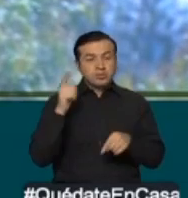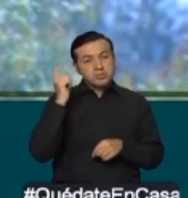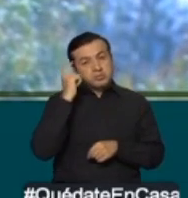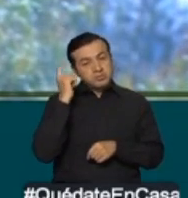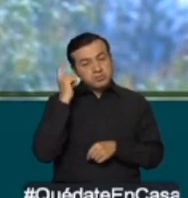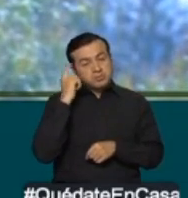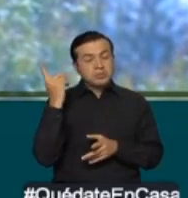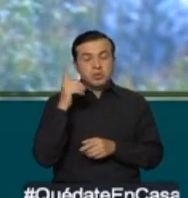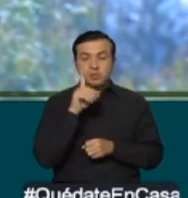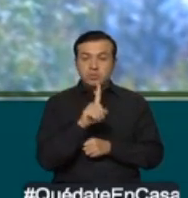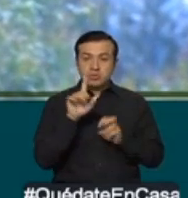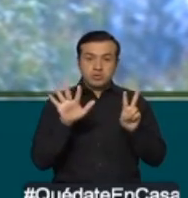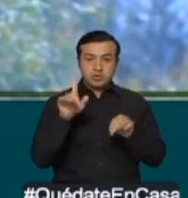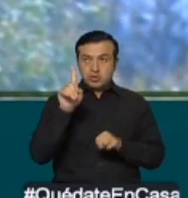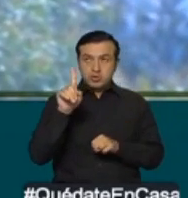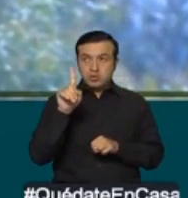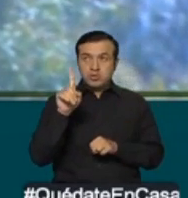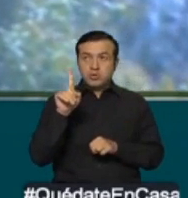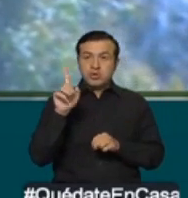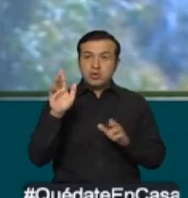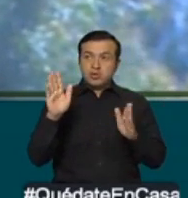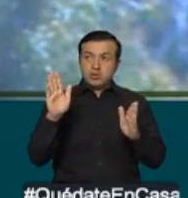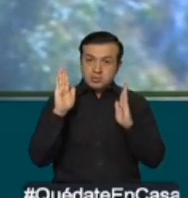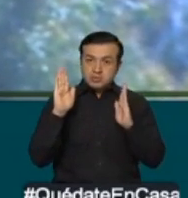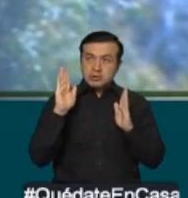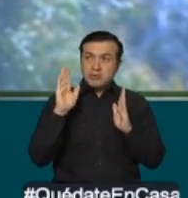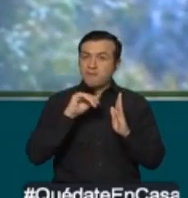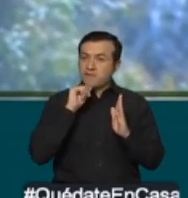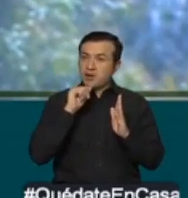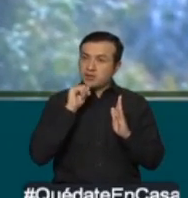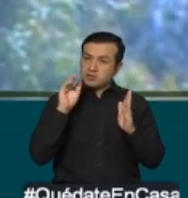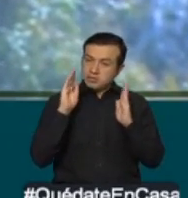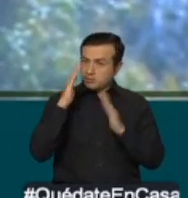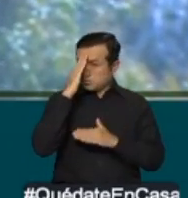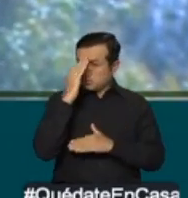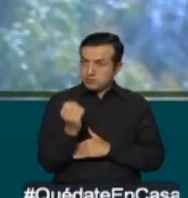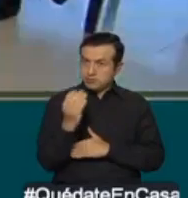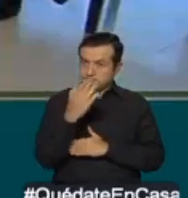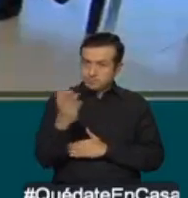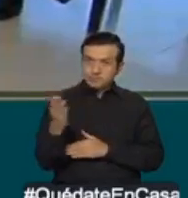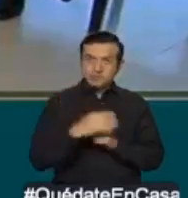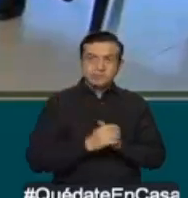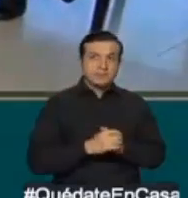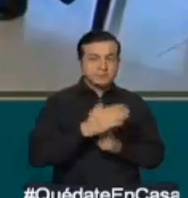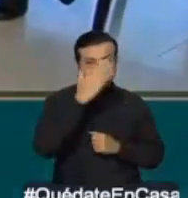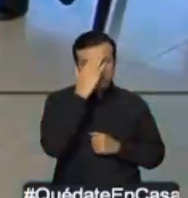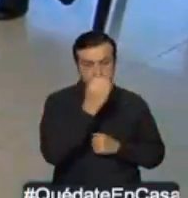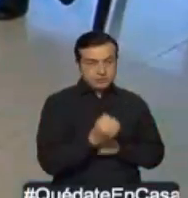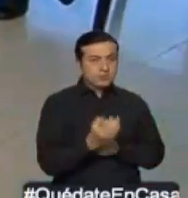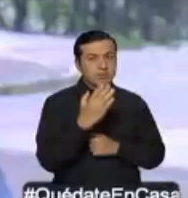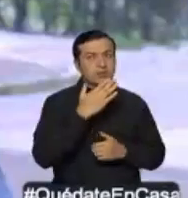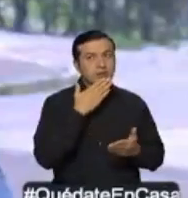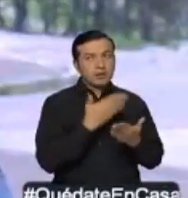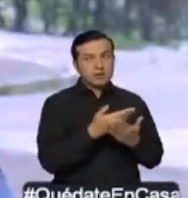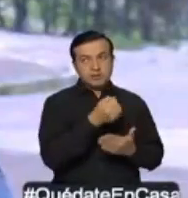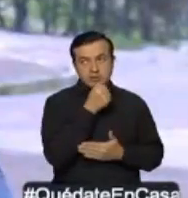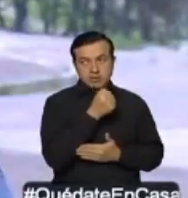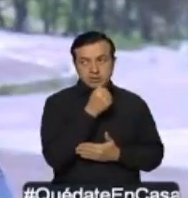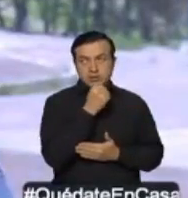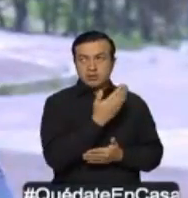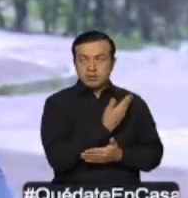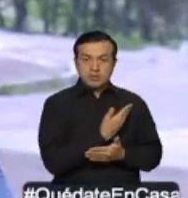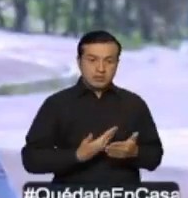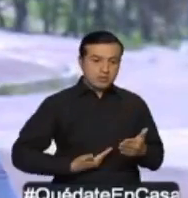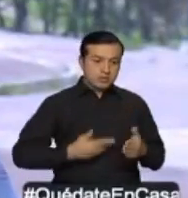el 171 no ha ofrecido el servicio esperado buenos días ministro buenos días gracias por la entrevista bueno como el